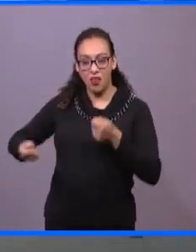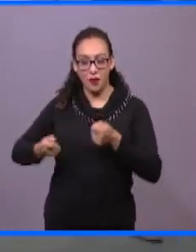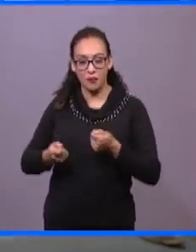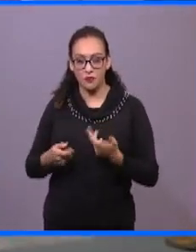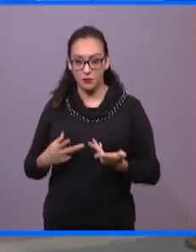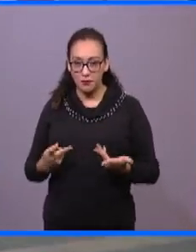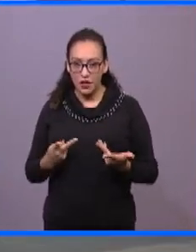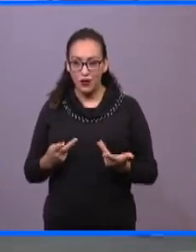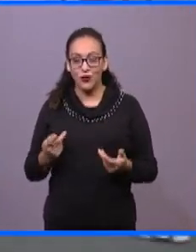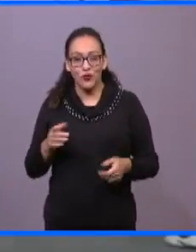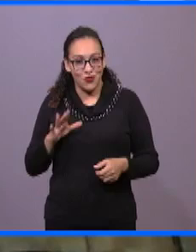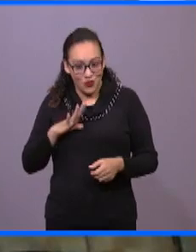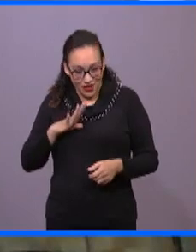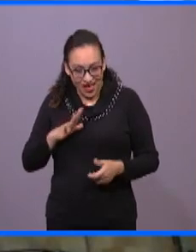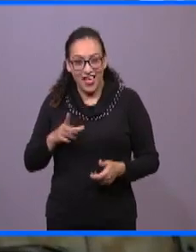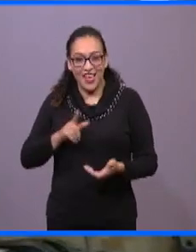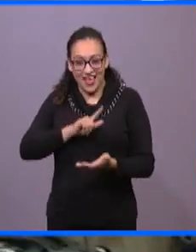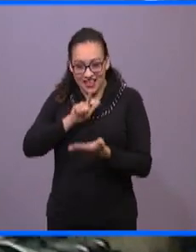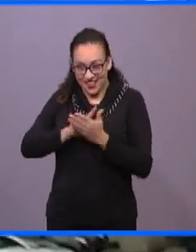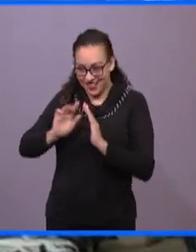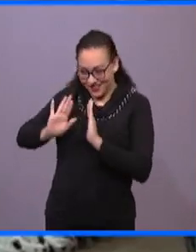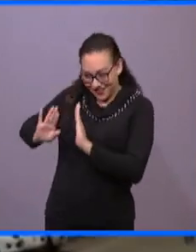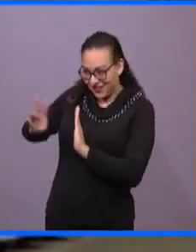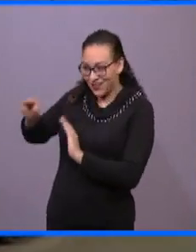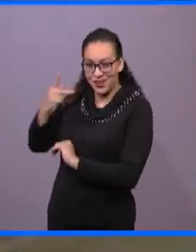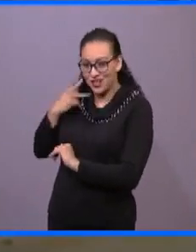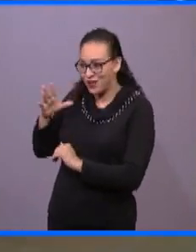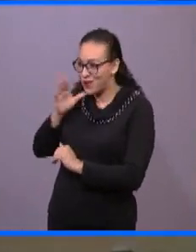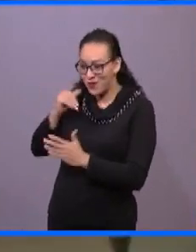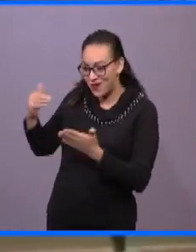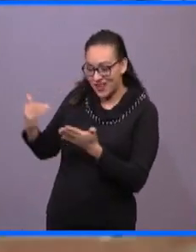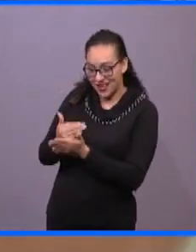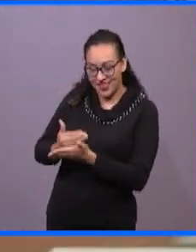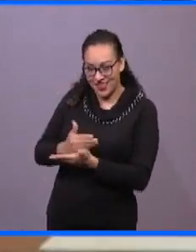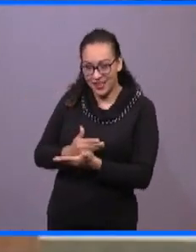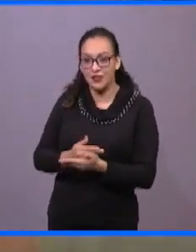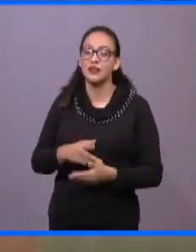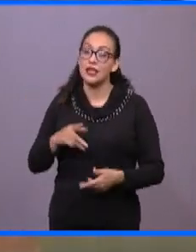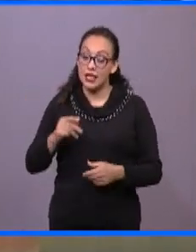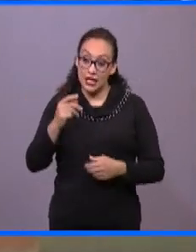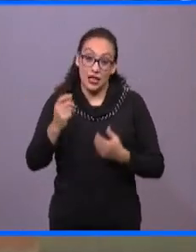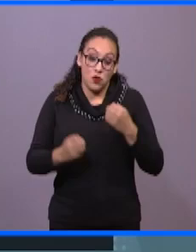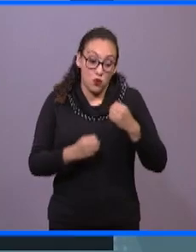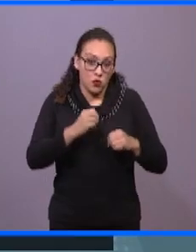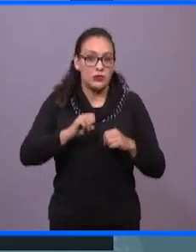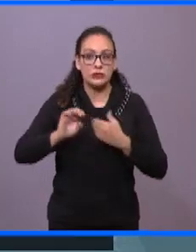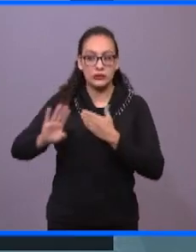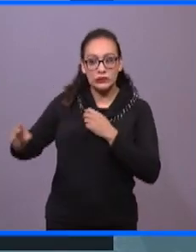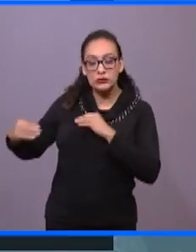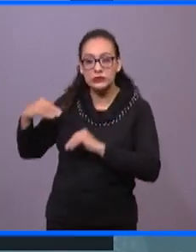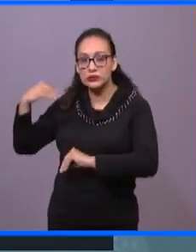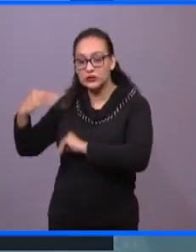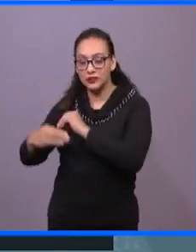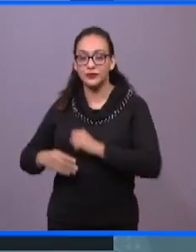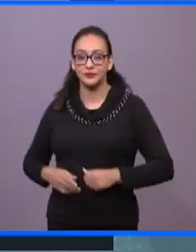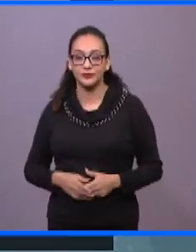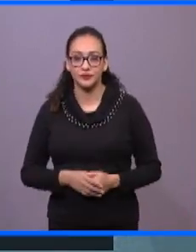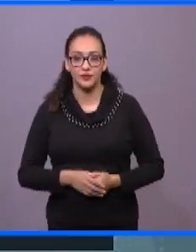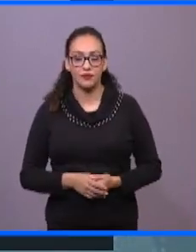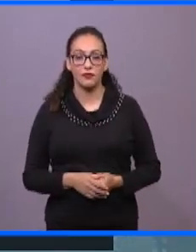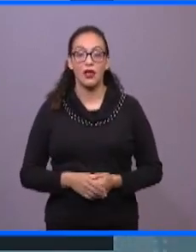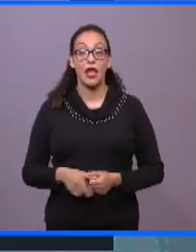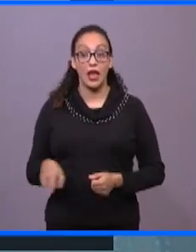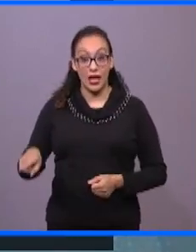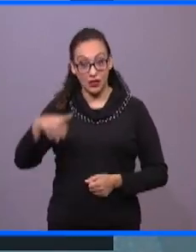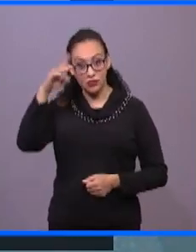al freno jurídico que la propia dinámica de la política constituyó en democracia. La idea es, tengo que quitar a